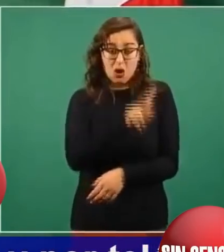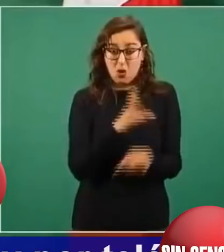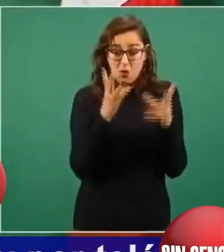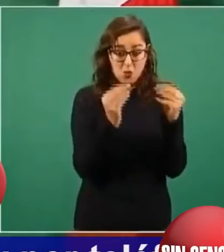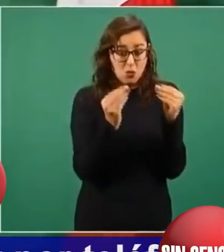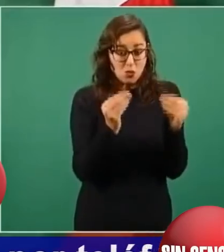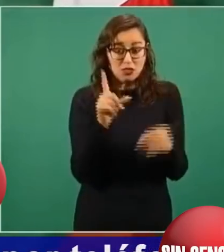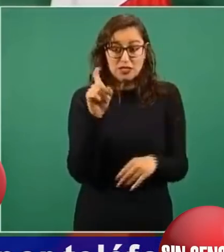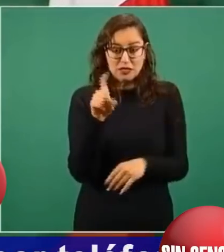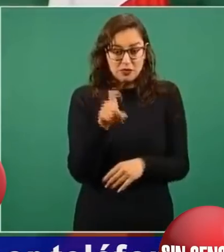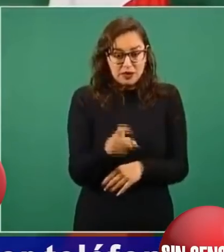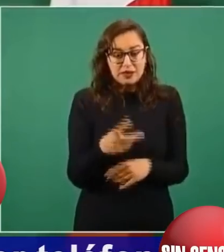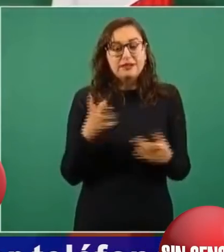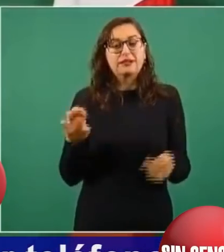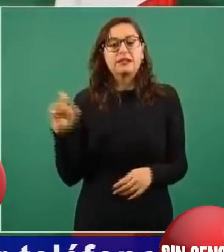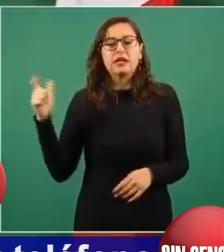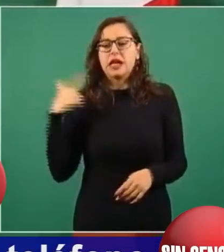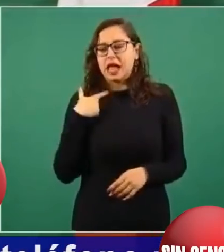sea, se esmeraron